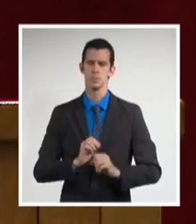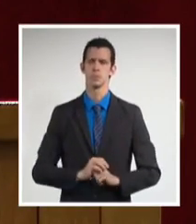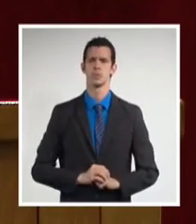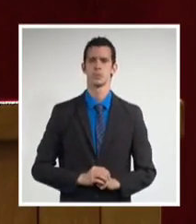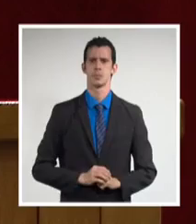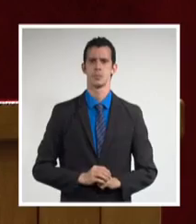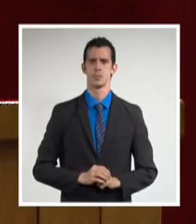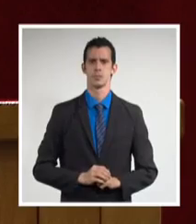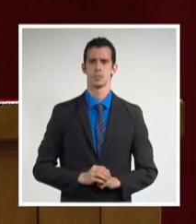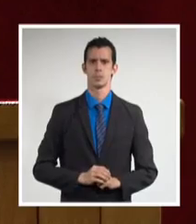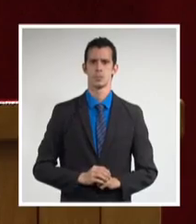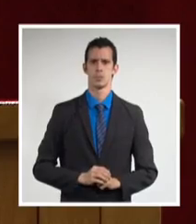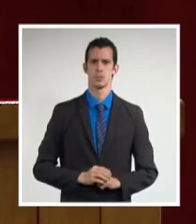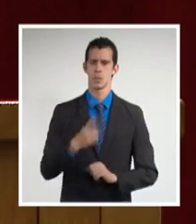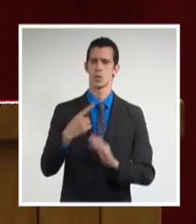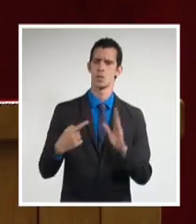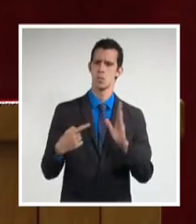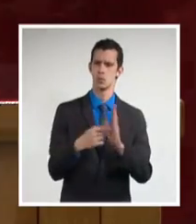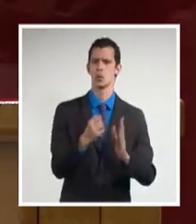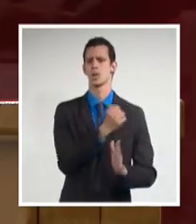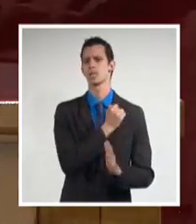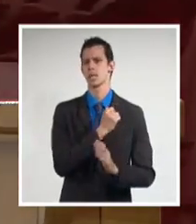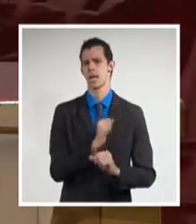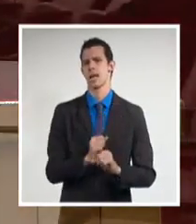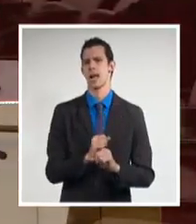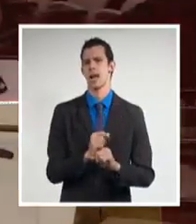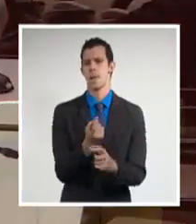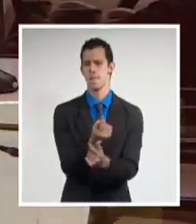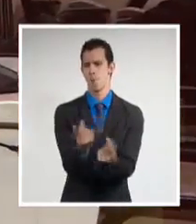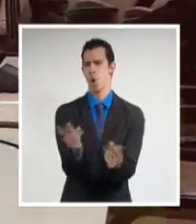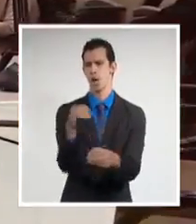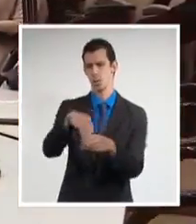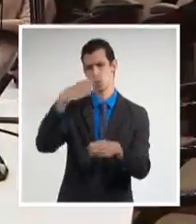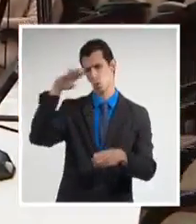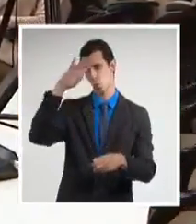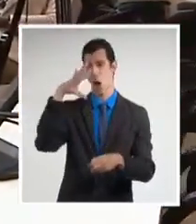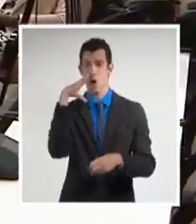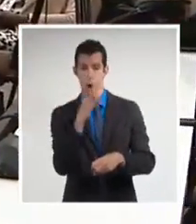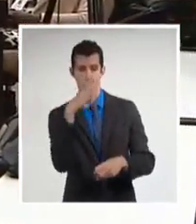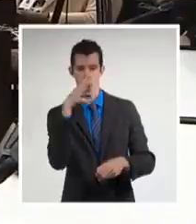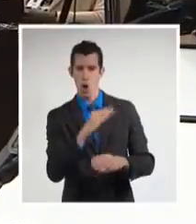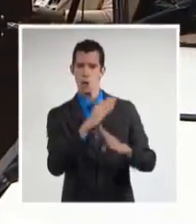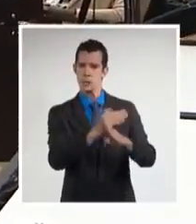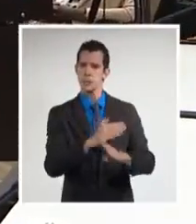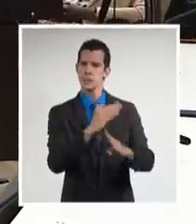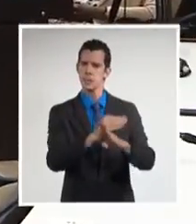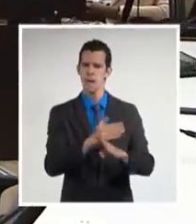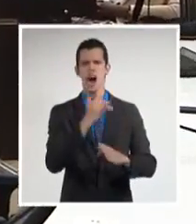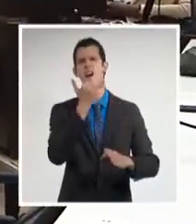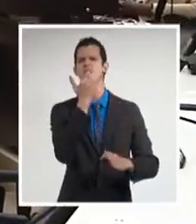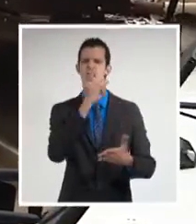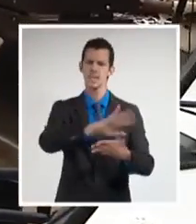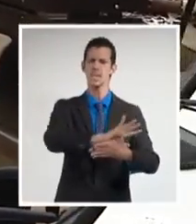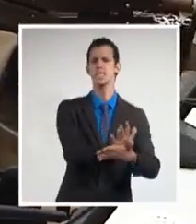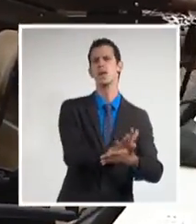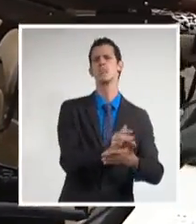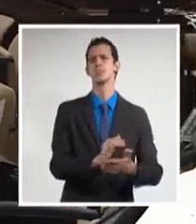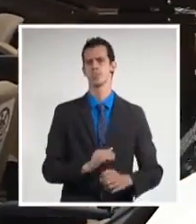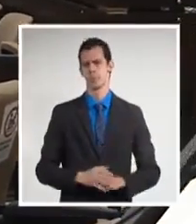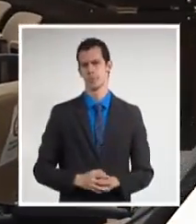sagrada unidad nacional, lo que nos toca enfrentar con inteligencia, con diálogo, con debate, con